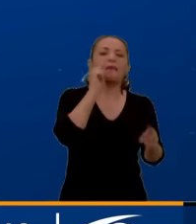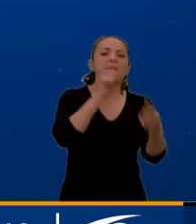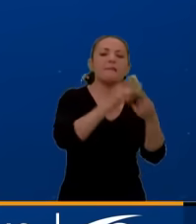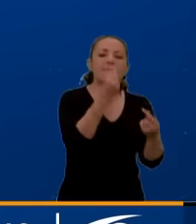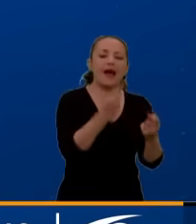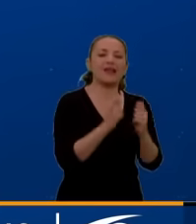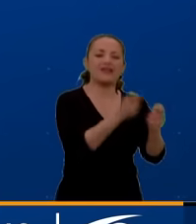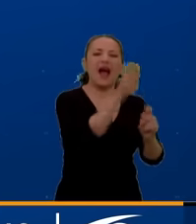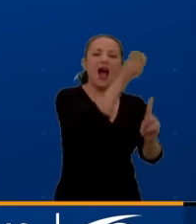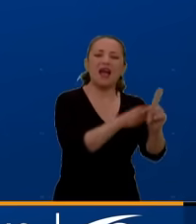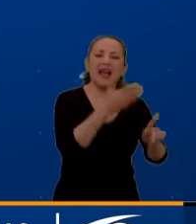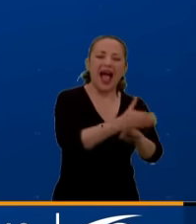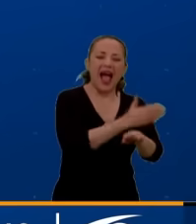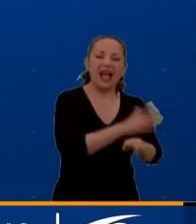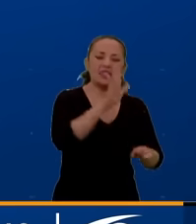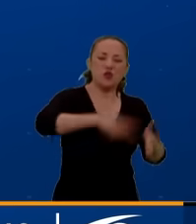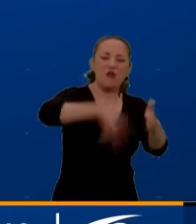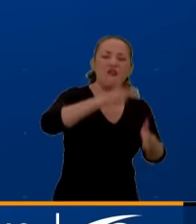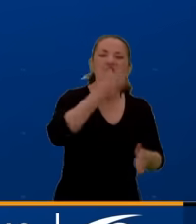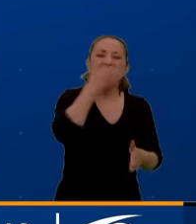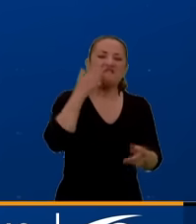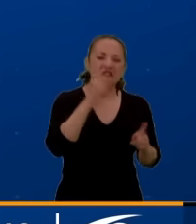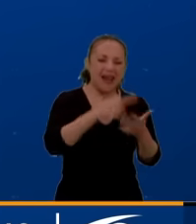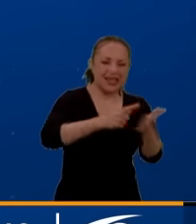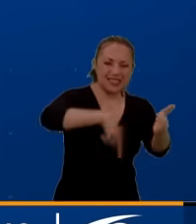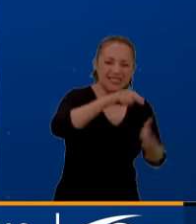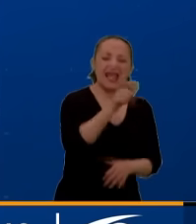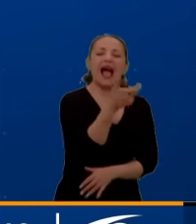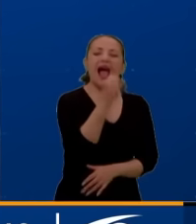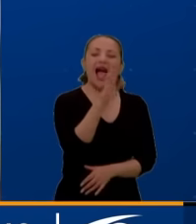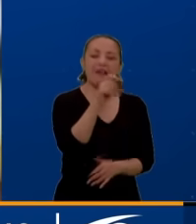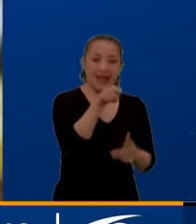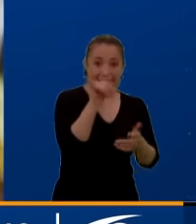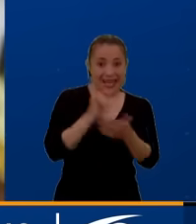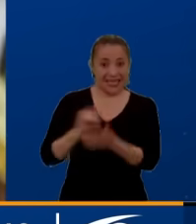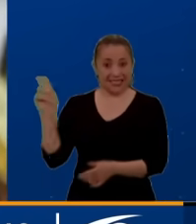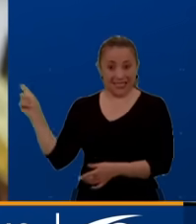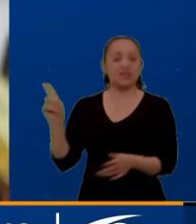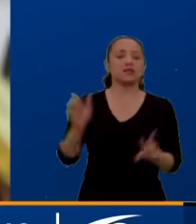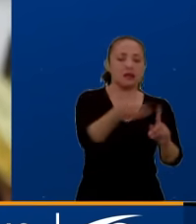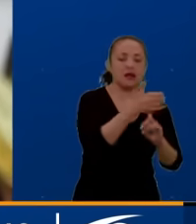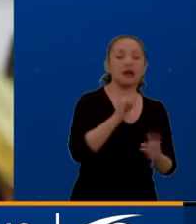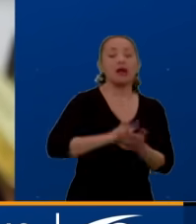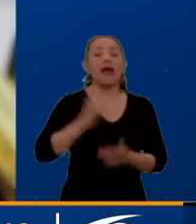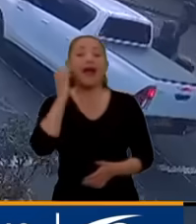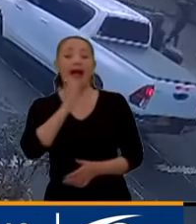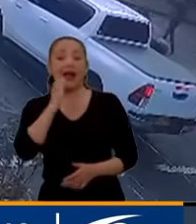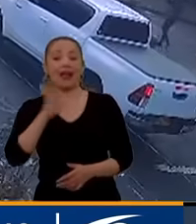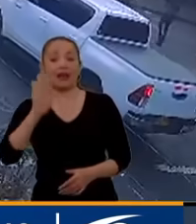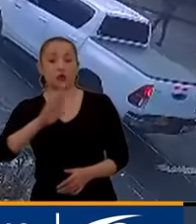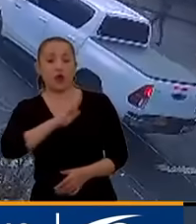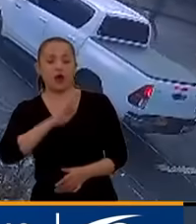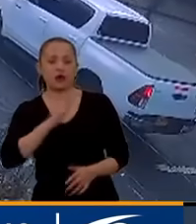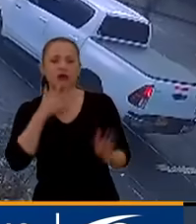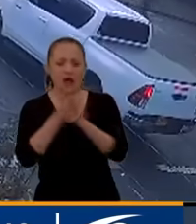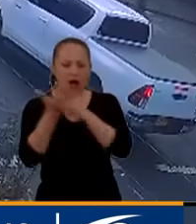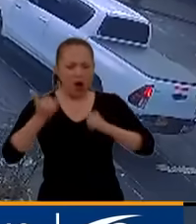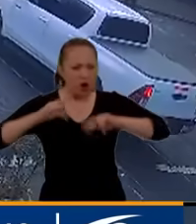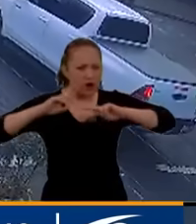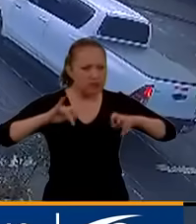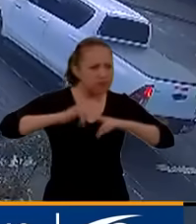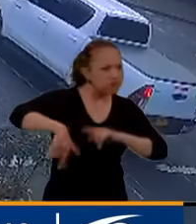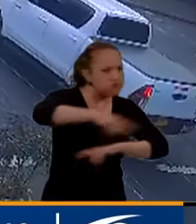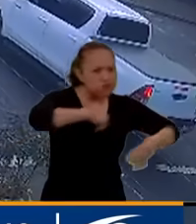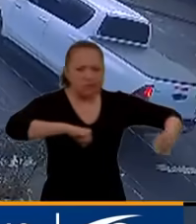las FARC, Gabriel Ángel. El alcalde de Bogotá, Carlos Fernando Galán, sostuvo que varias entidades del distrito iniciaron sus labores en el